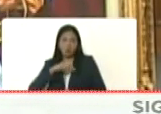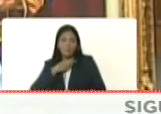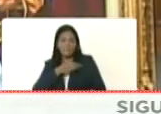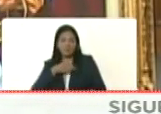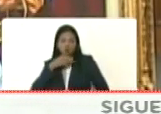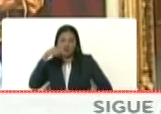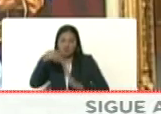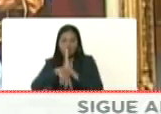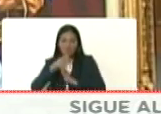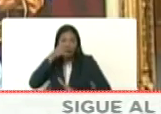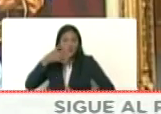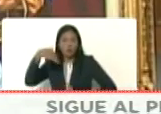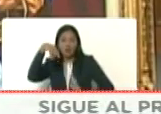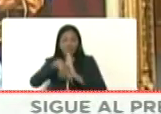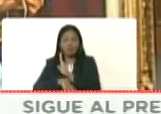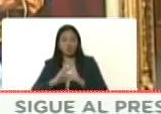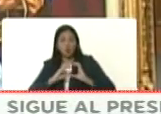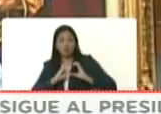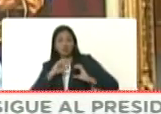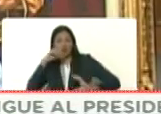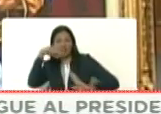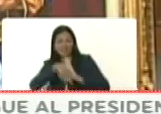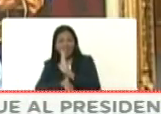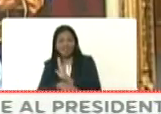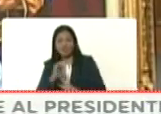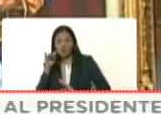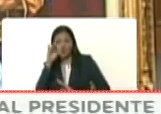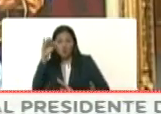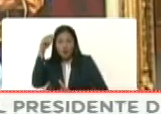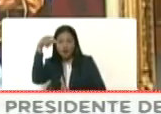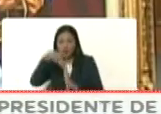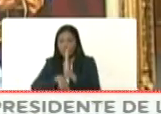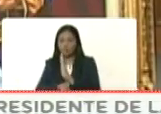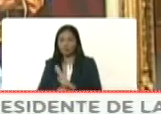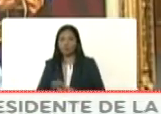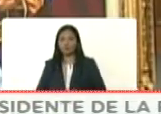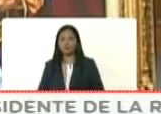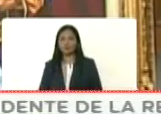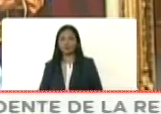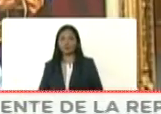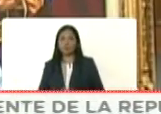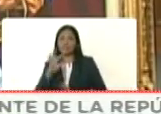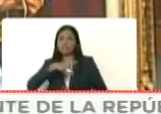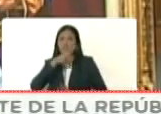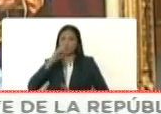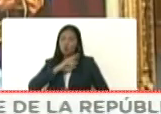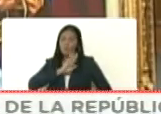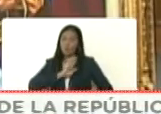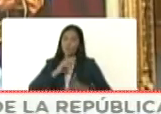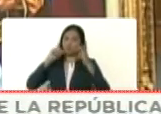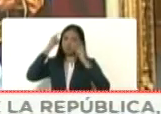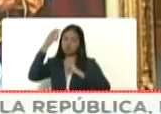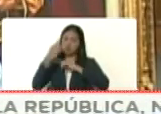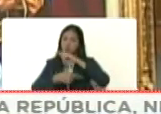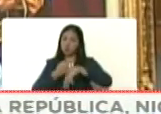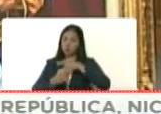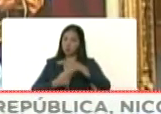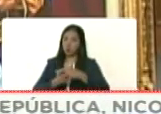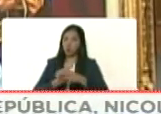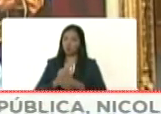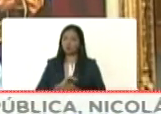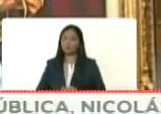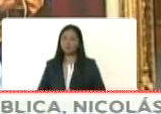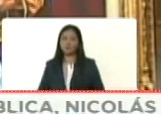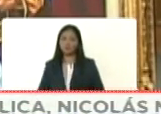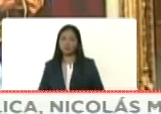Adentro, pueblo adentro, corazón adentro, barrio adentro. Ese es el espíritu chavista de una revolución